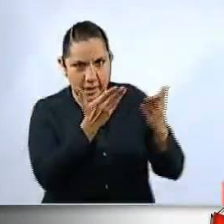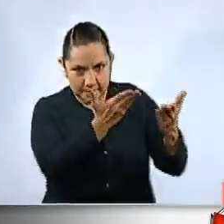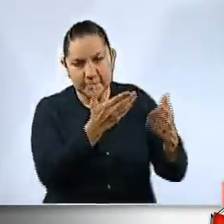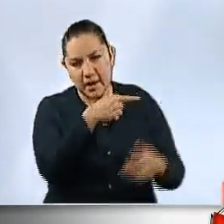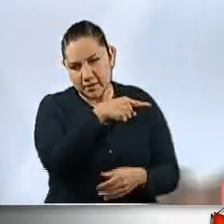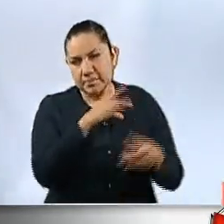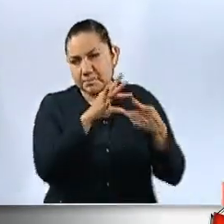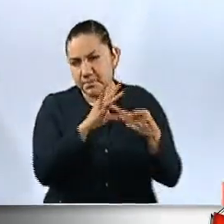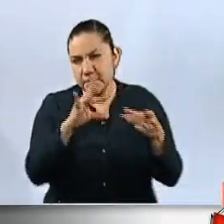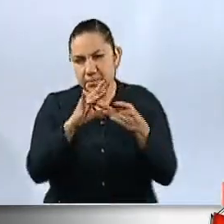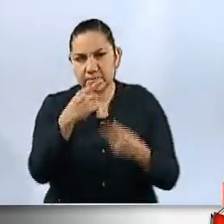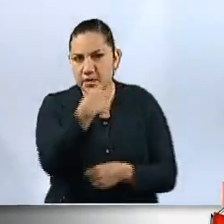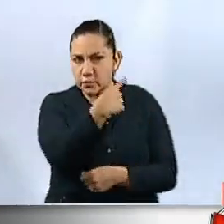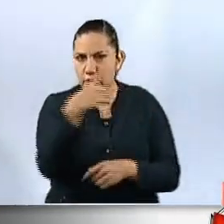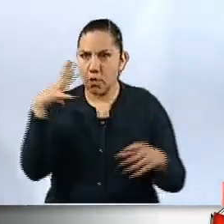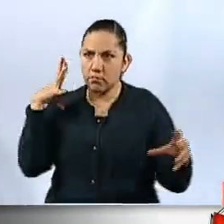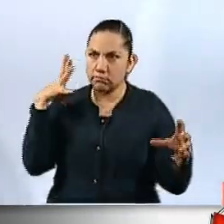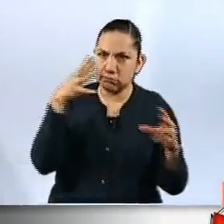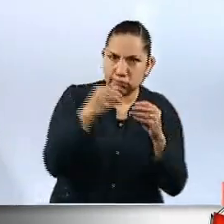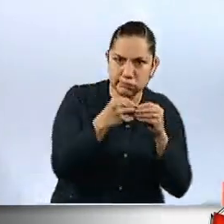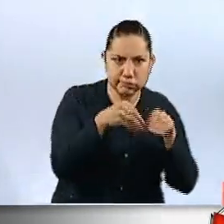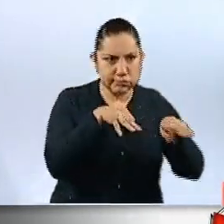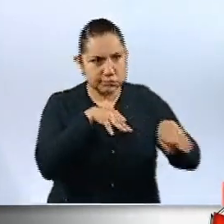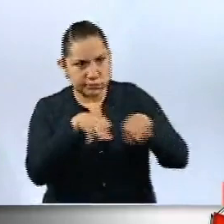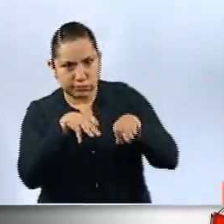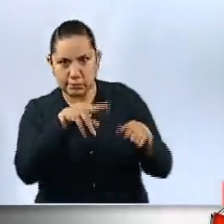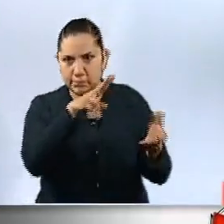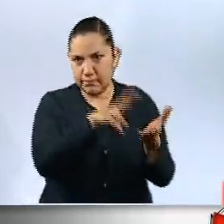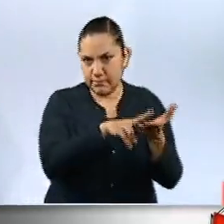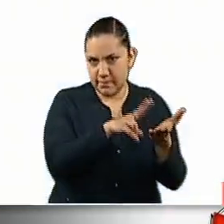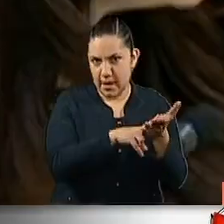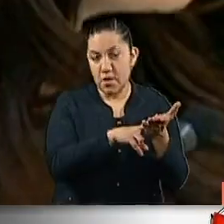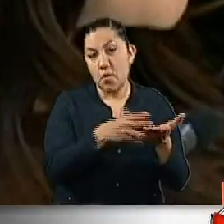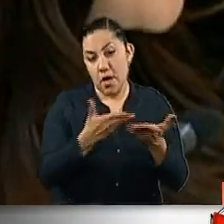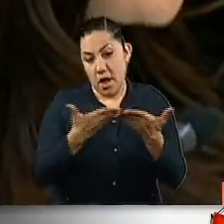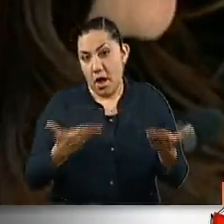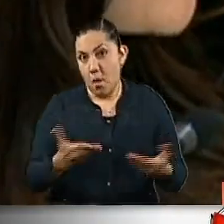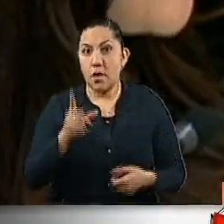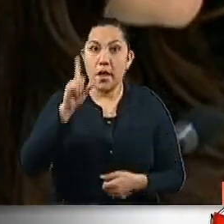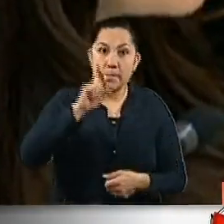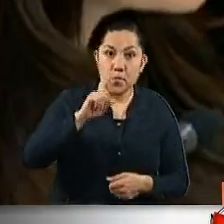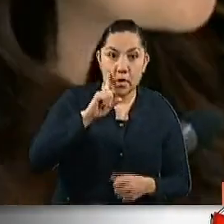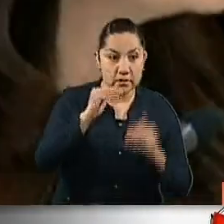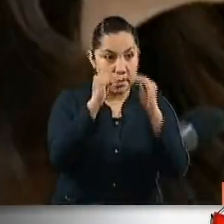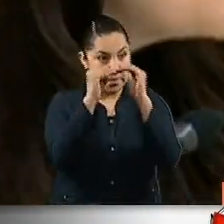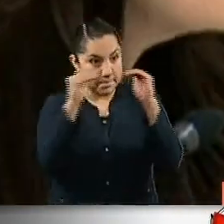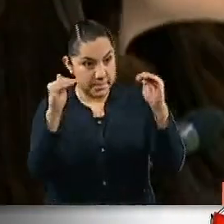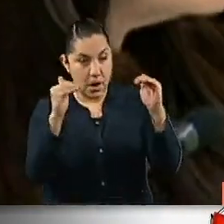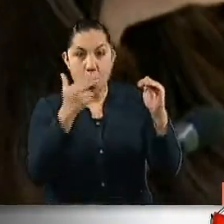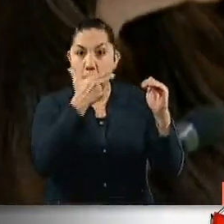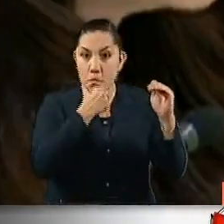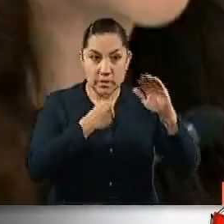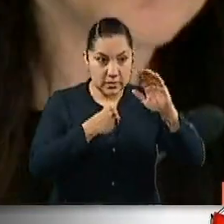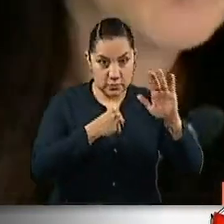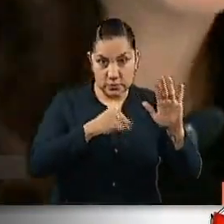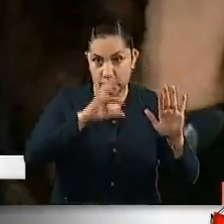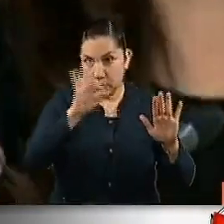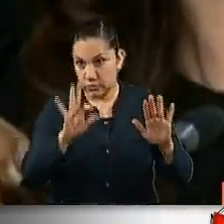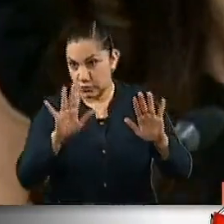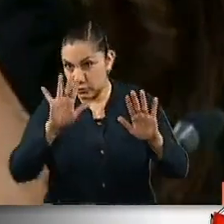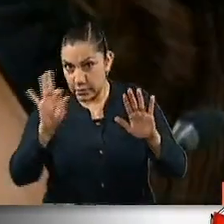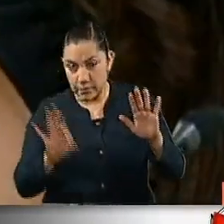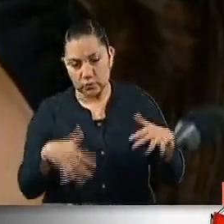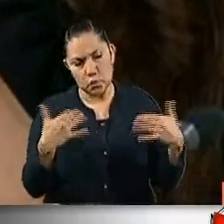construcción hacia la paridad en el Congreso y en la política. Muchas gracias por tu esfuerzo,